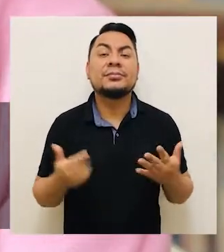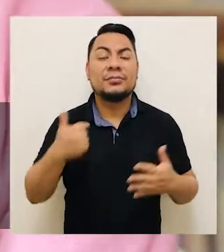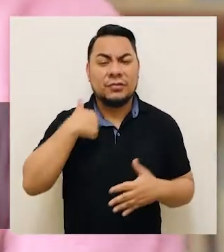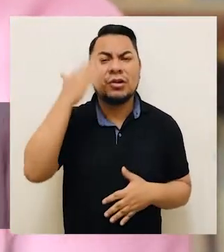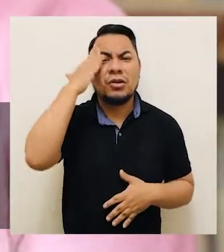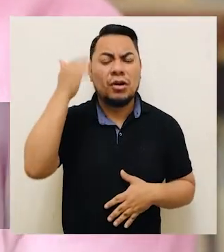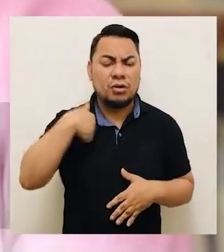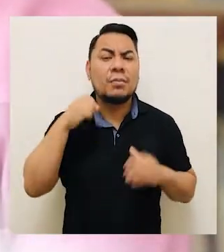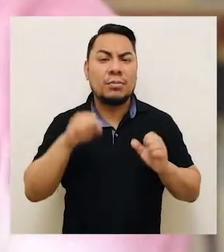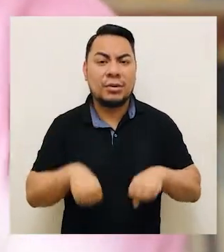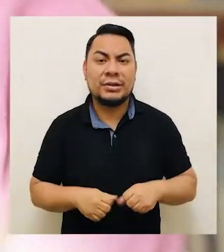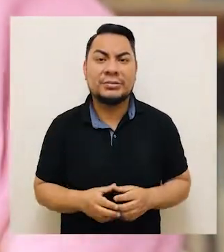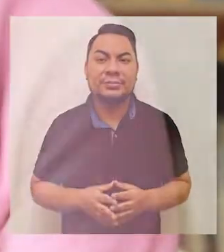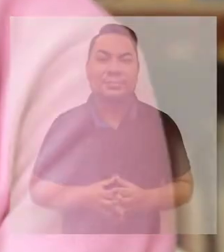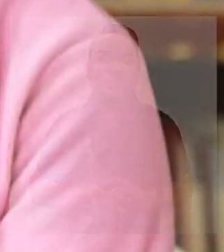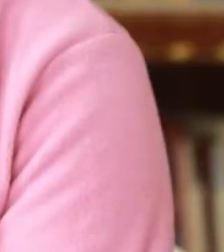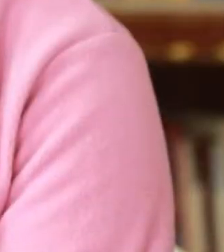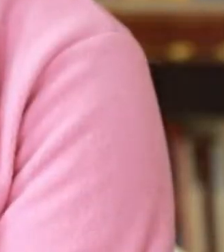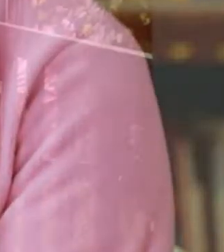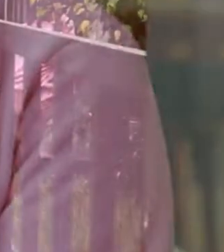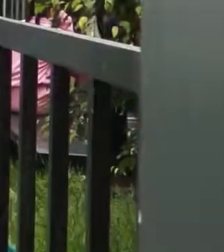Bueno, yo sé que puedo.